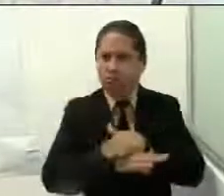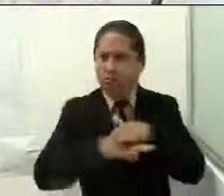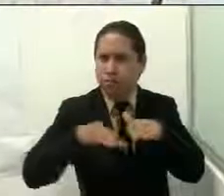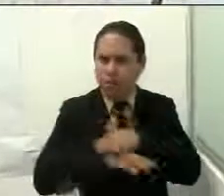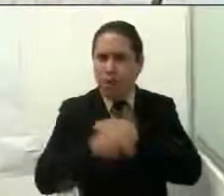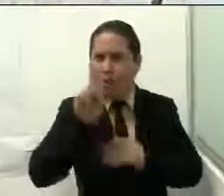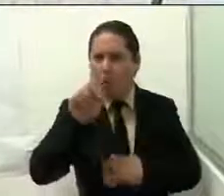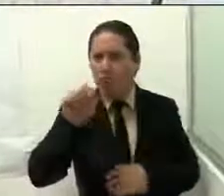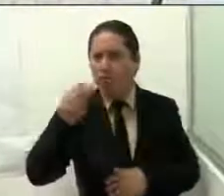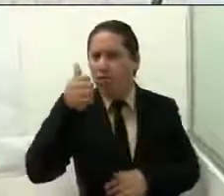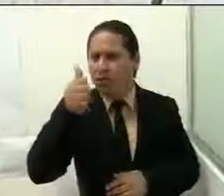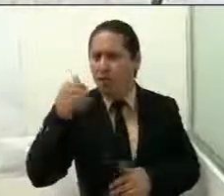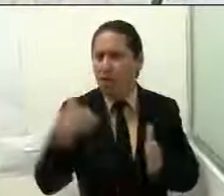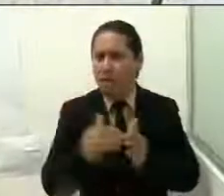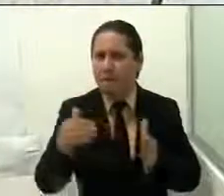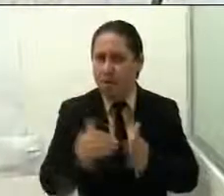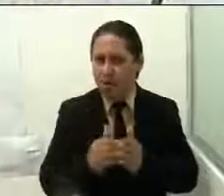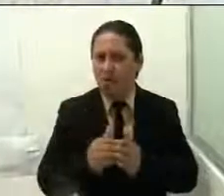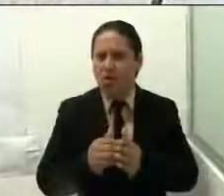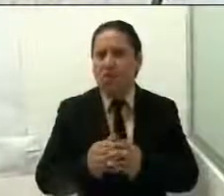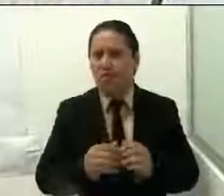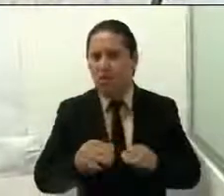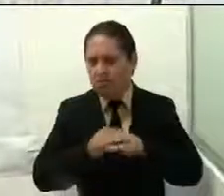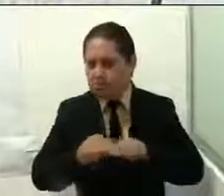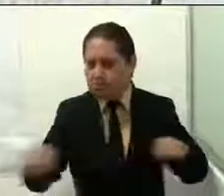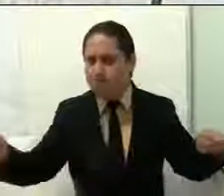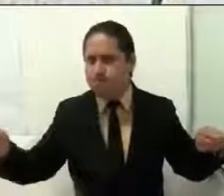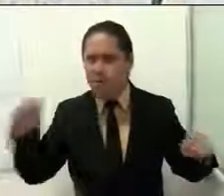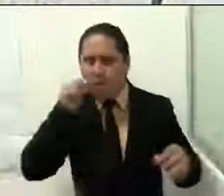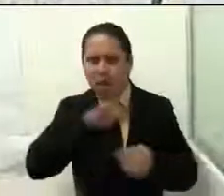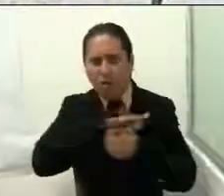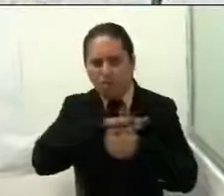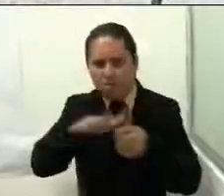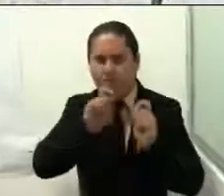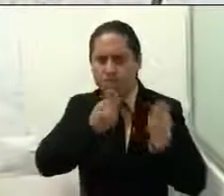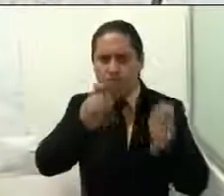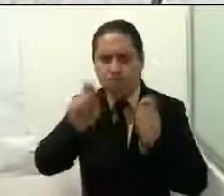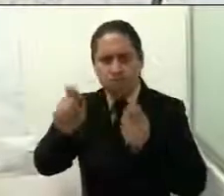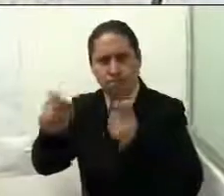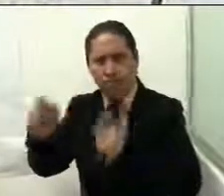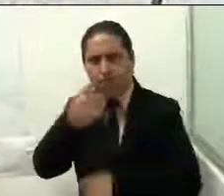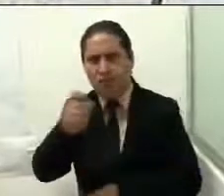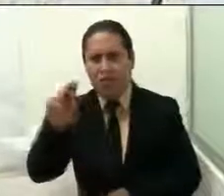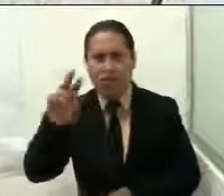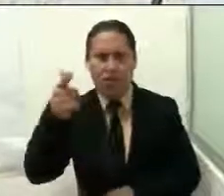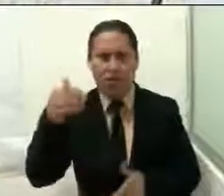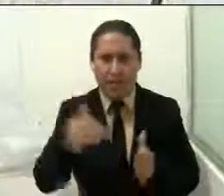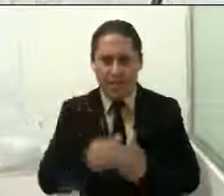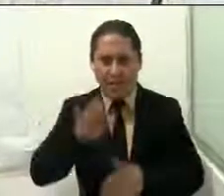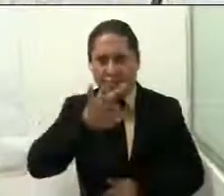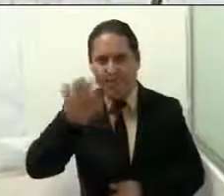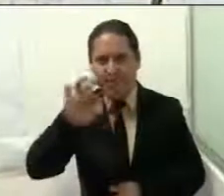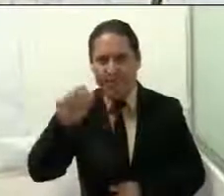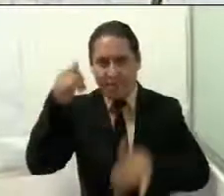1.6 millones de metros cúbicos abasteciendo 187 mil 300